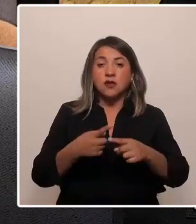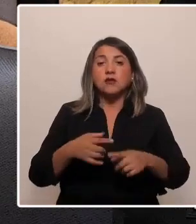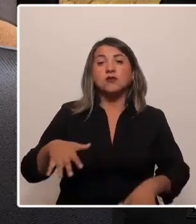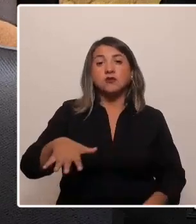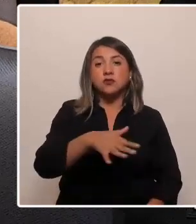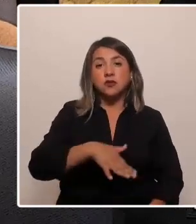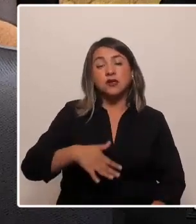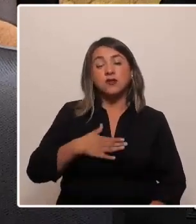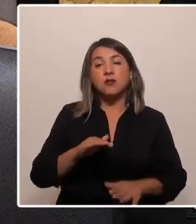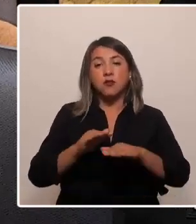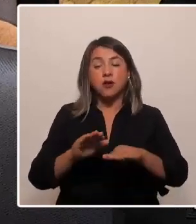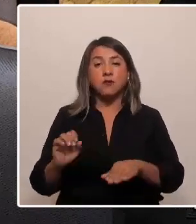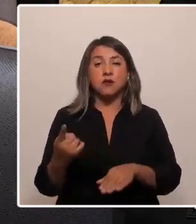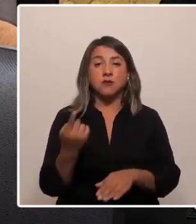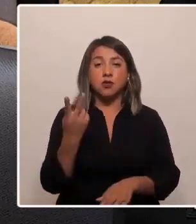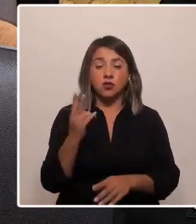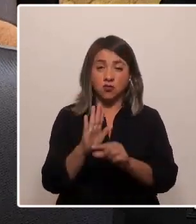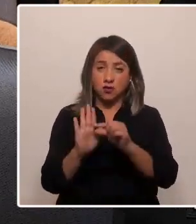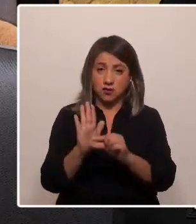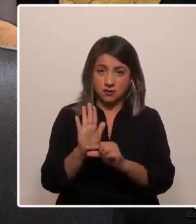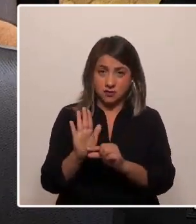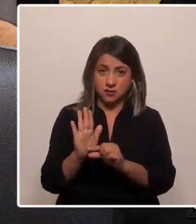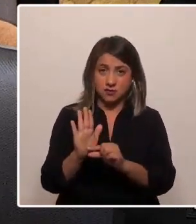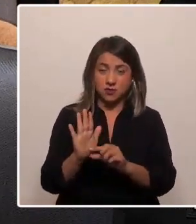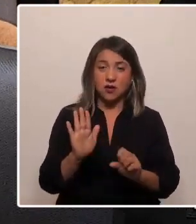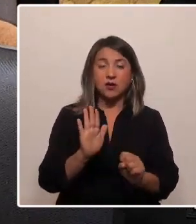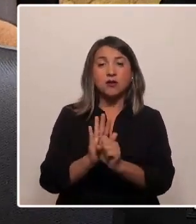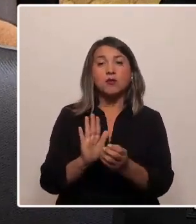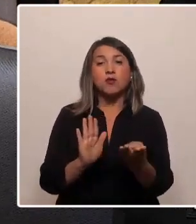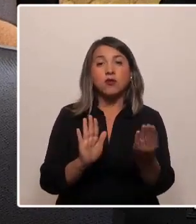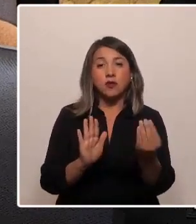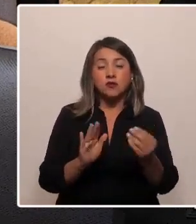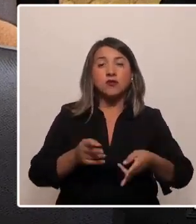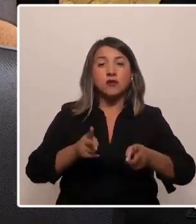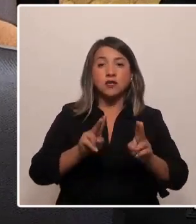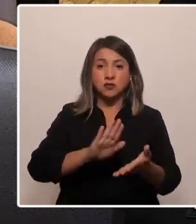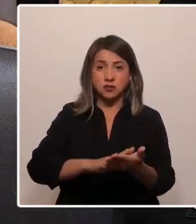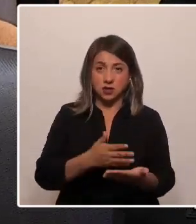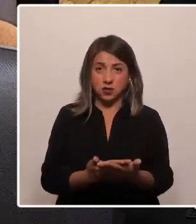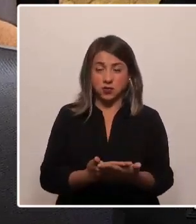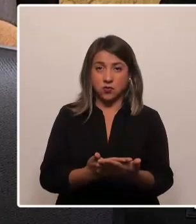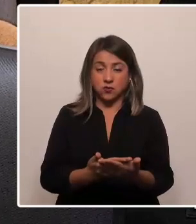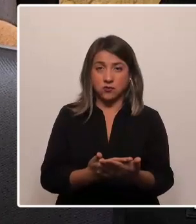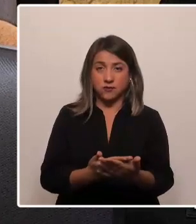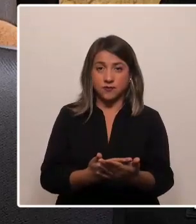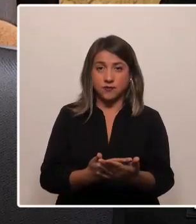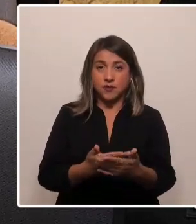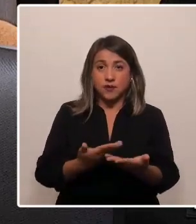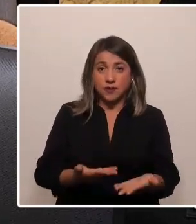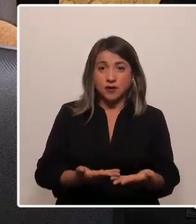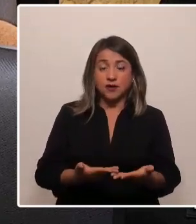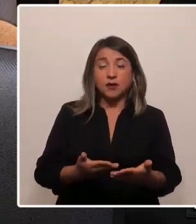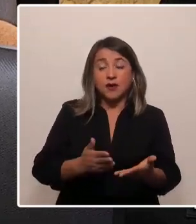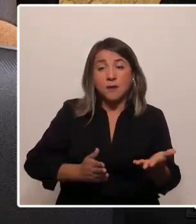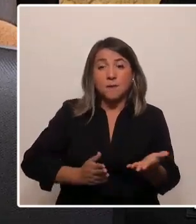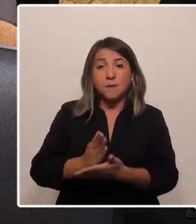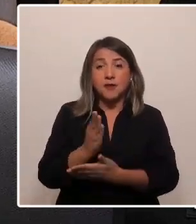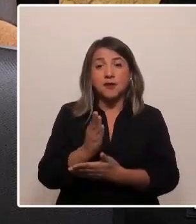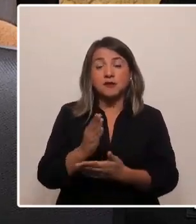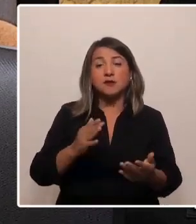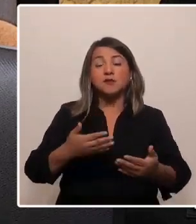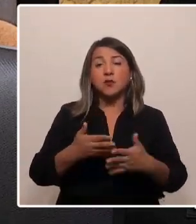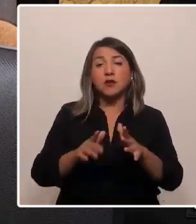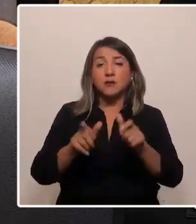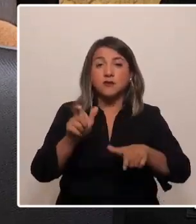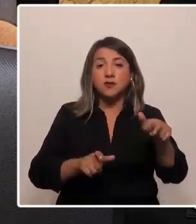apoyaré los primeros dos incisos, sobre el artículo 14, derecho a la salud, que en su inicio versa que toda persona tiene